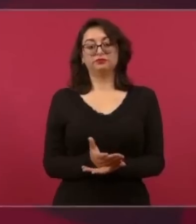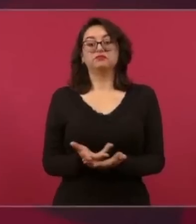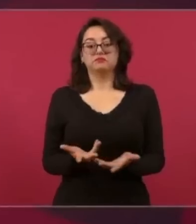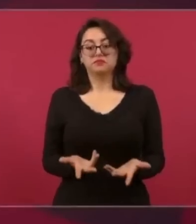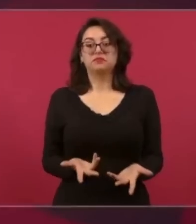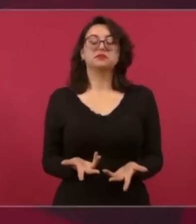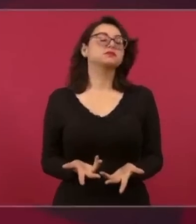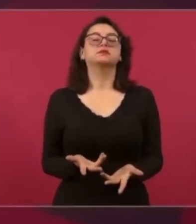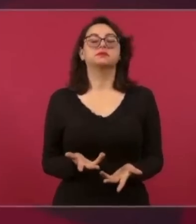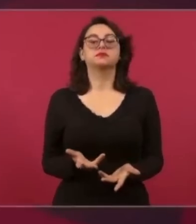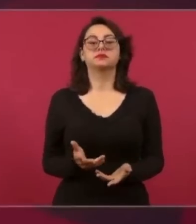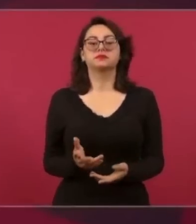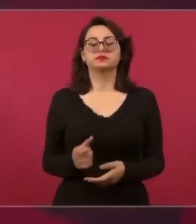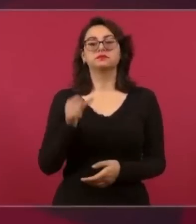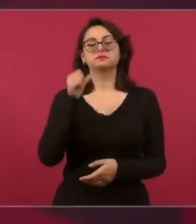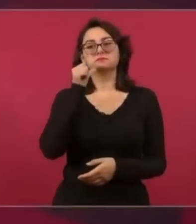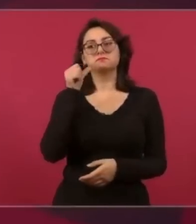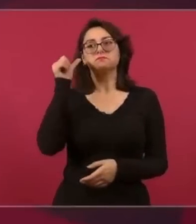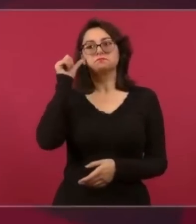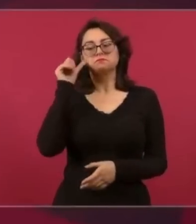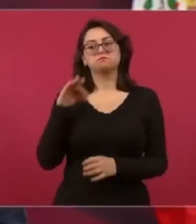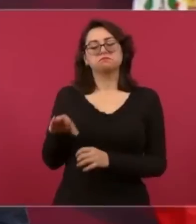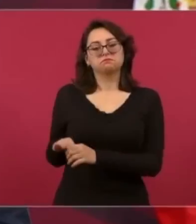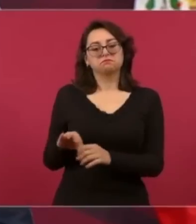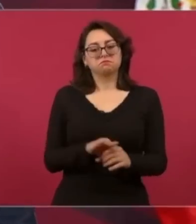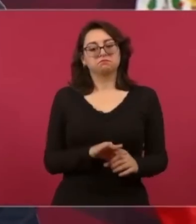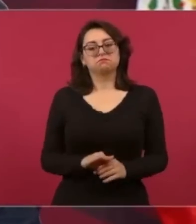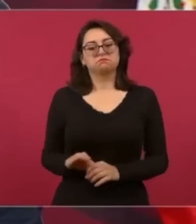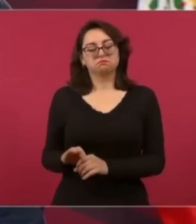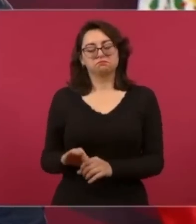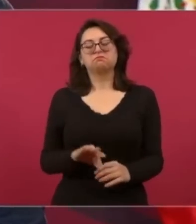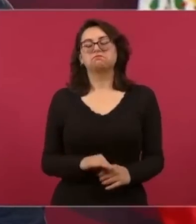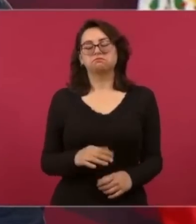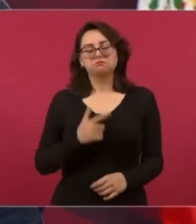ayer, la verdad. Lo celebro